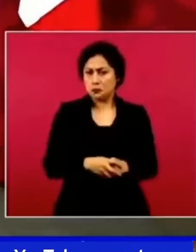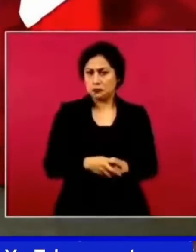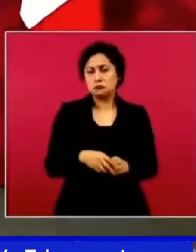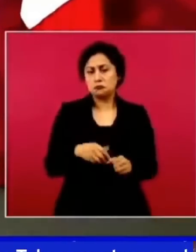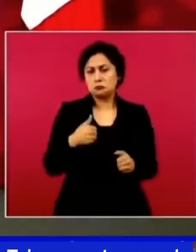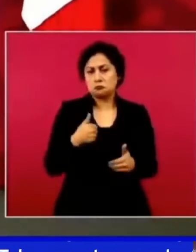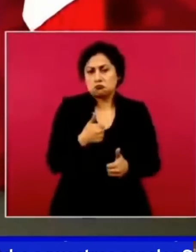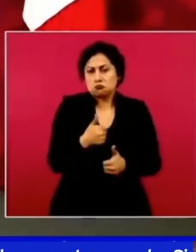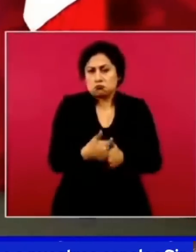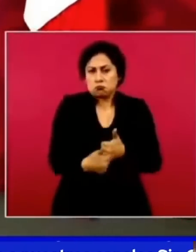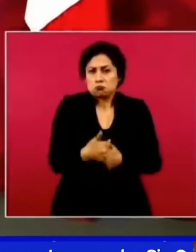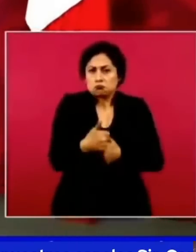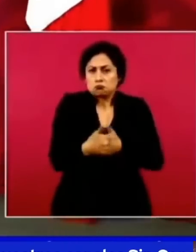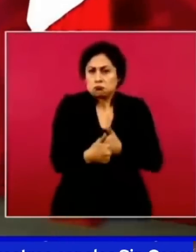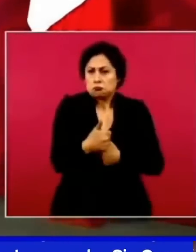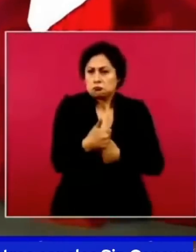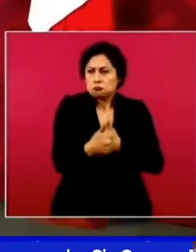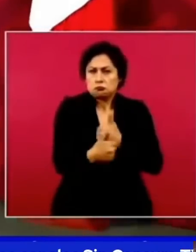posicionado